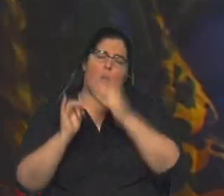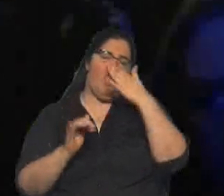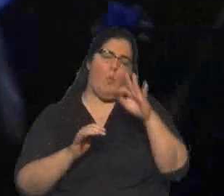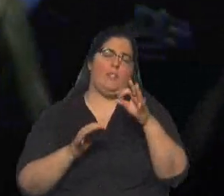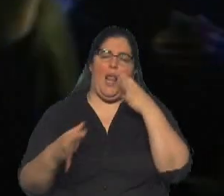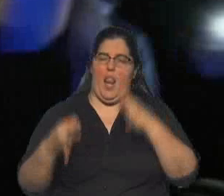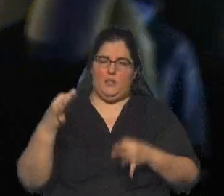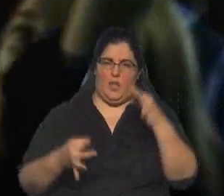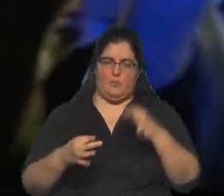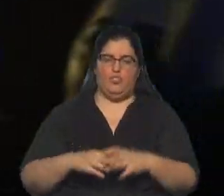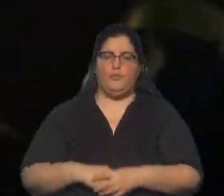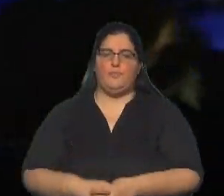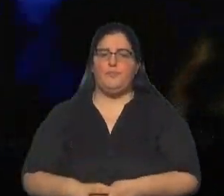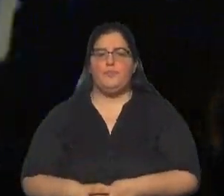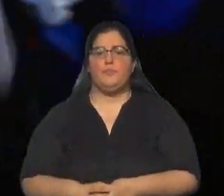analizamos.